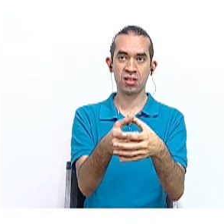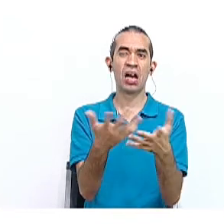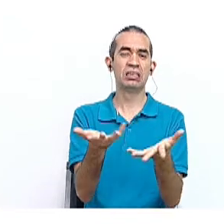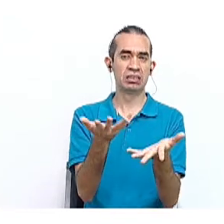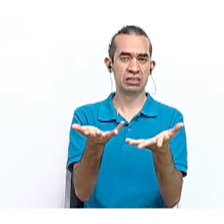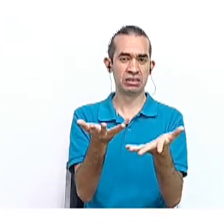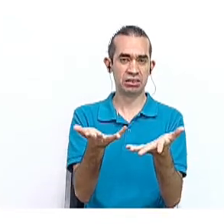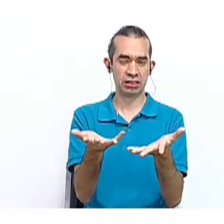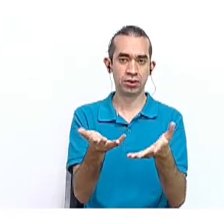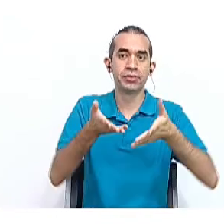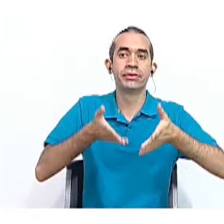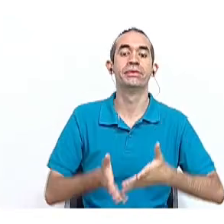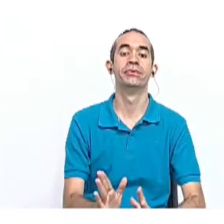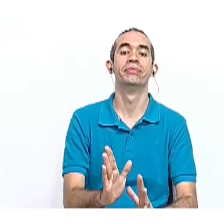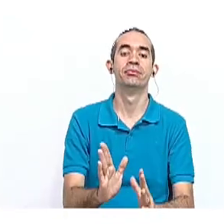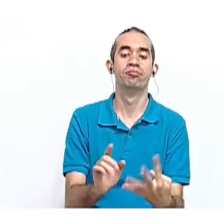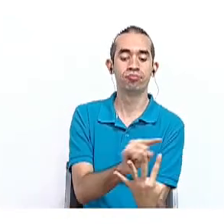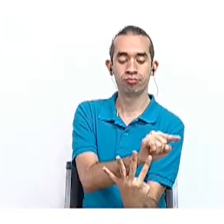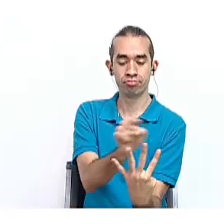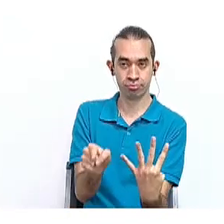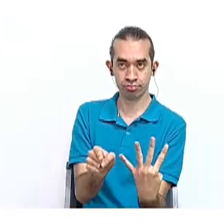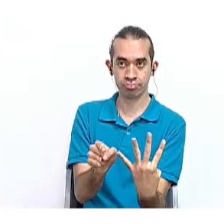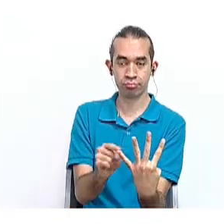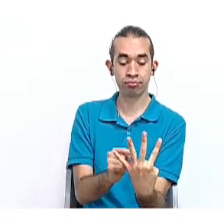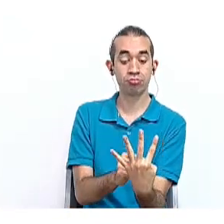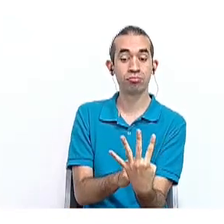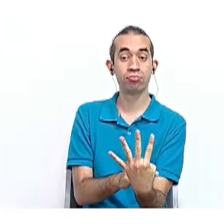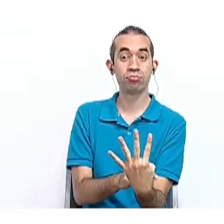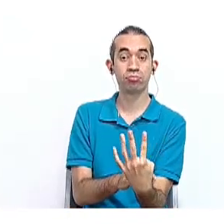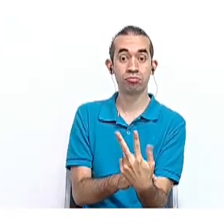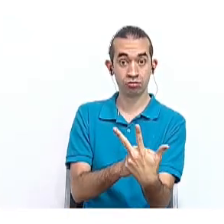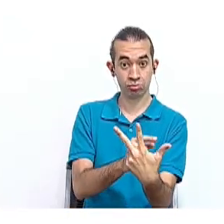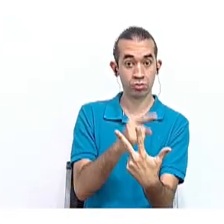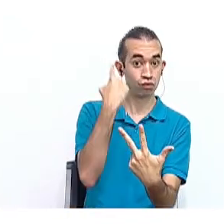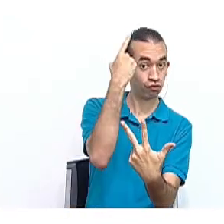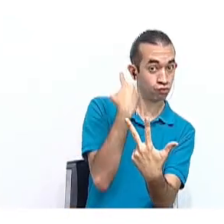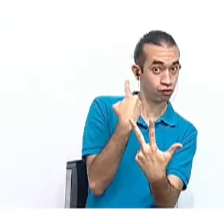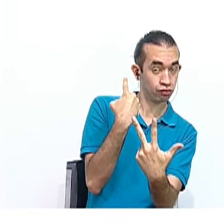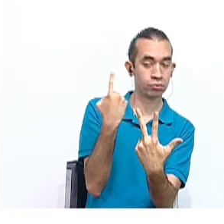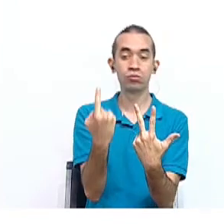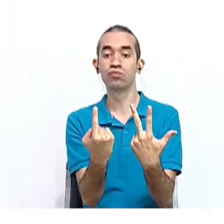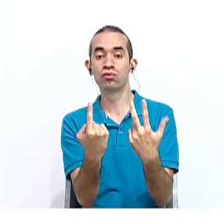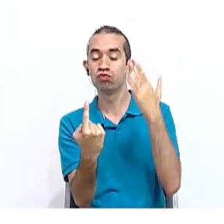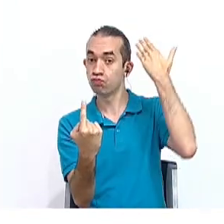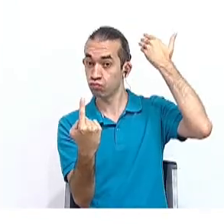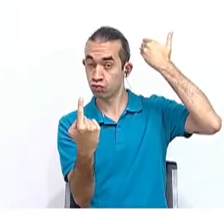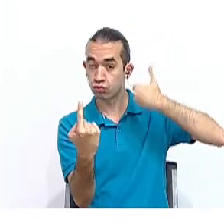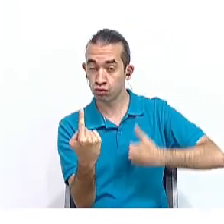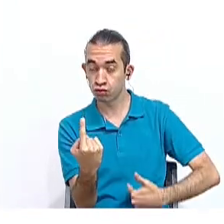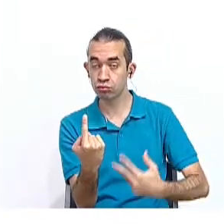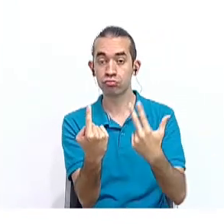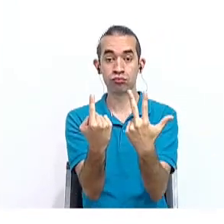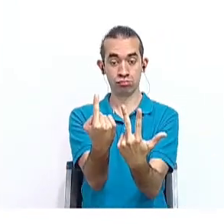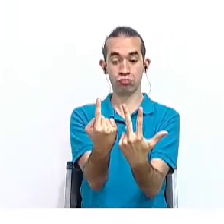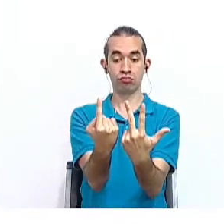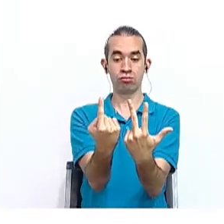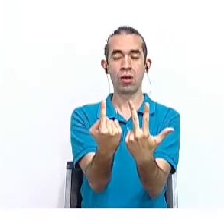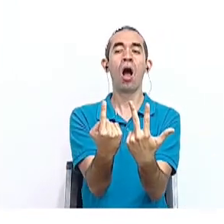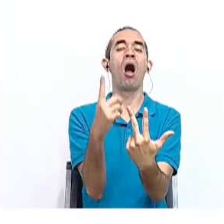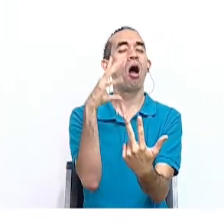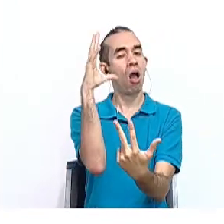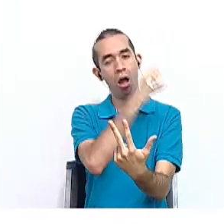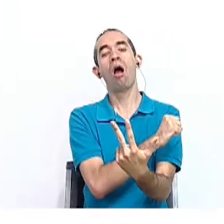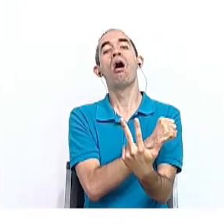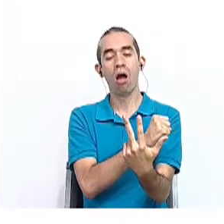aquí? Su descendencia fueron 3 hijos de cabello rizado y 1 con cabello liso. Podemos ahora concluir